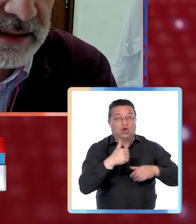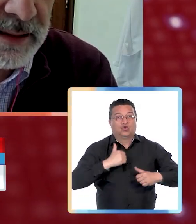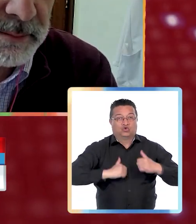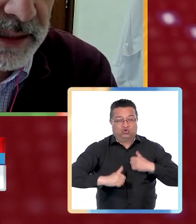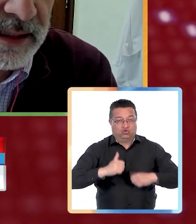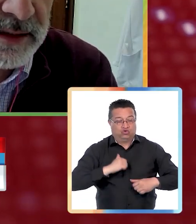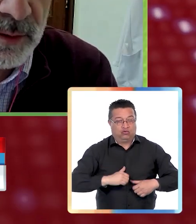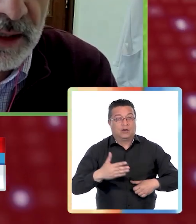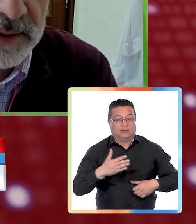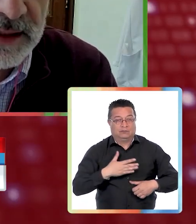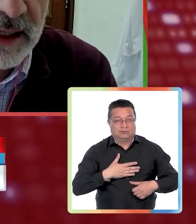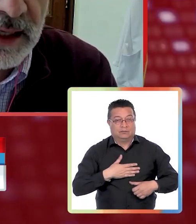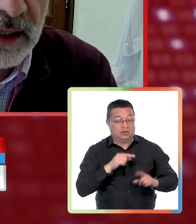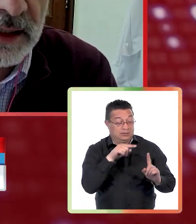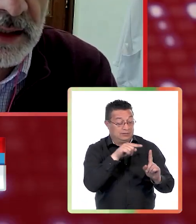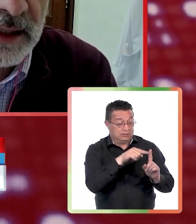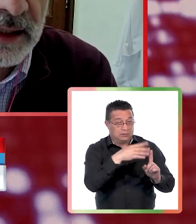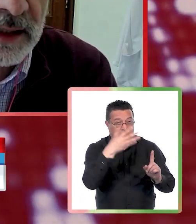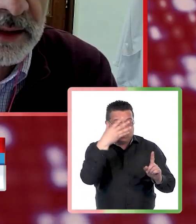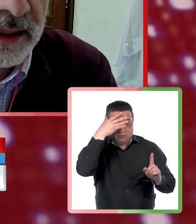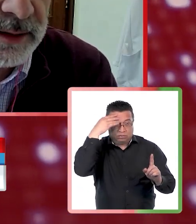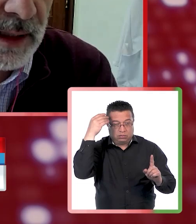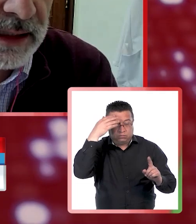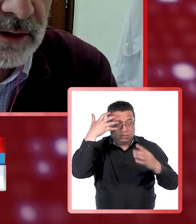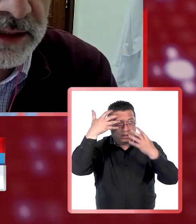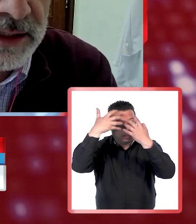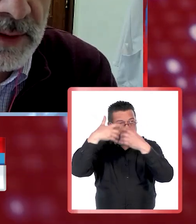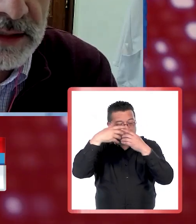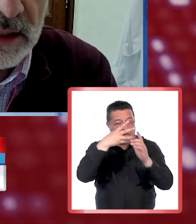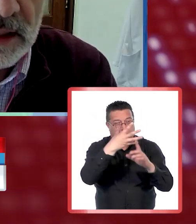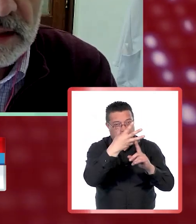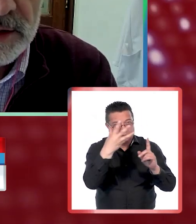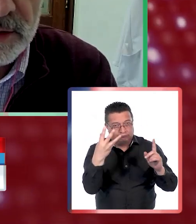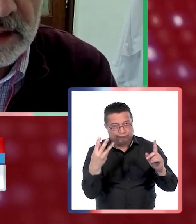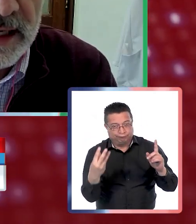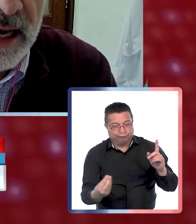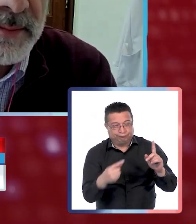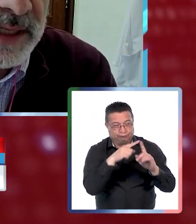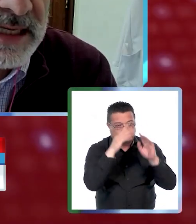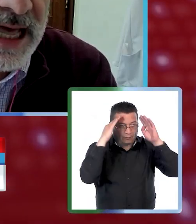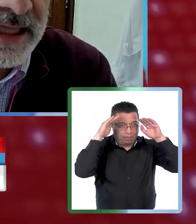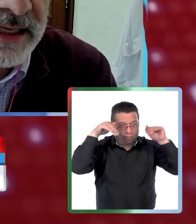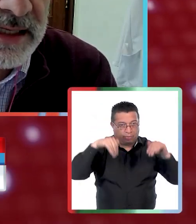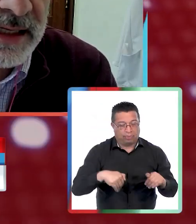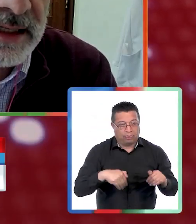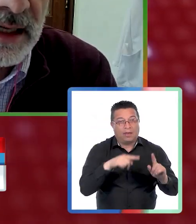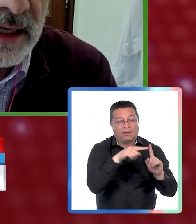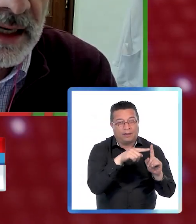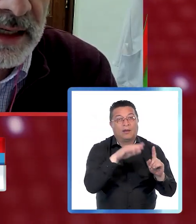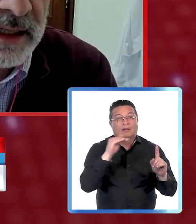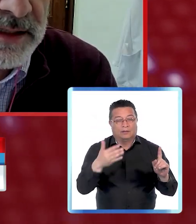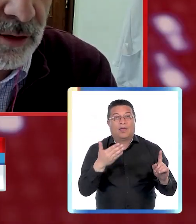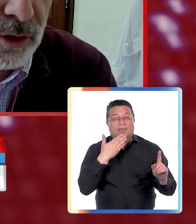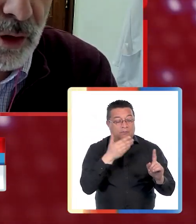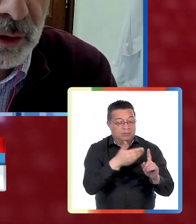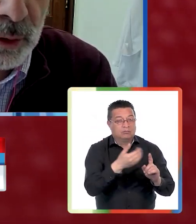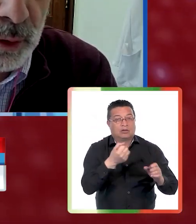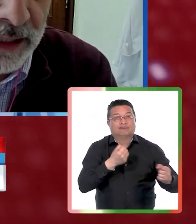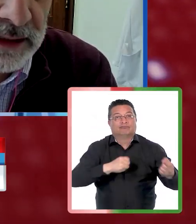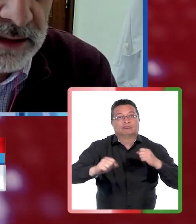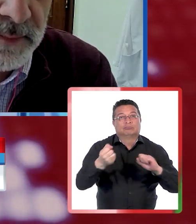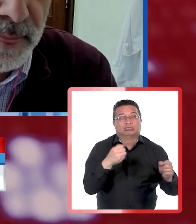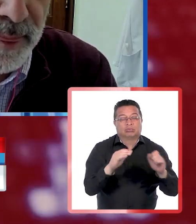solo el paciente pierde sus capacidades intelectuales, cognitivas, sino que empieza a adquirir